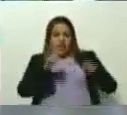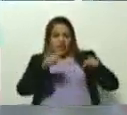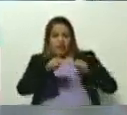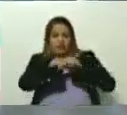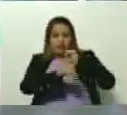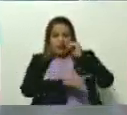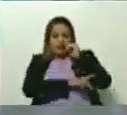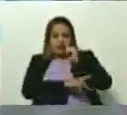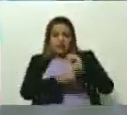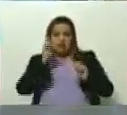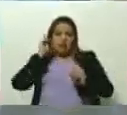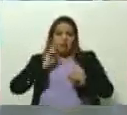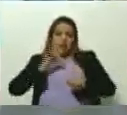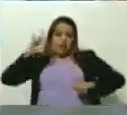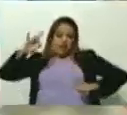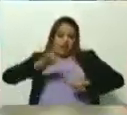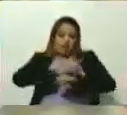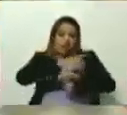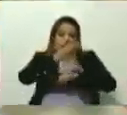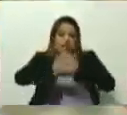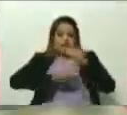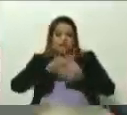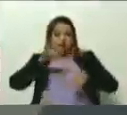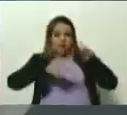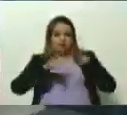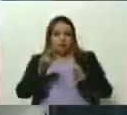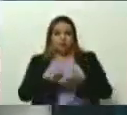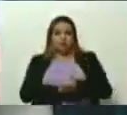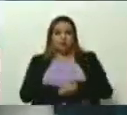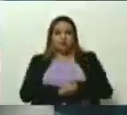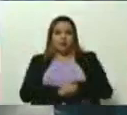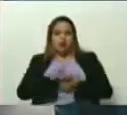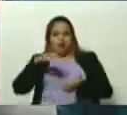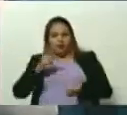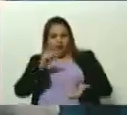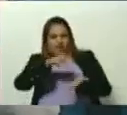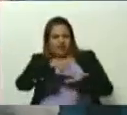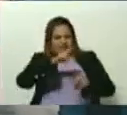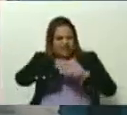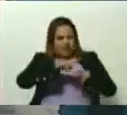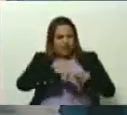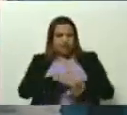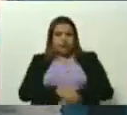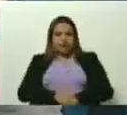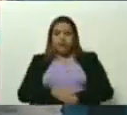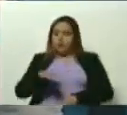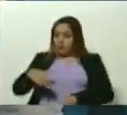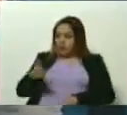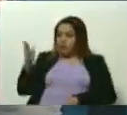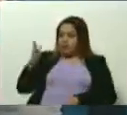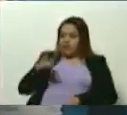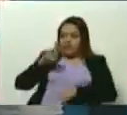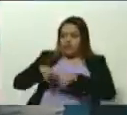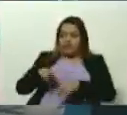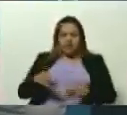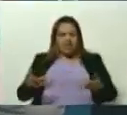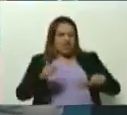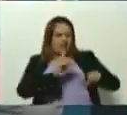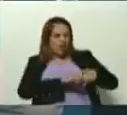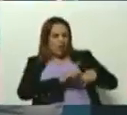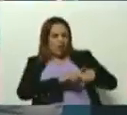Simón Bolívar de La Carlota se está haciendo esta expo, ¿pueden venir niños? Pueden venir niños, claro, con sus